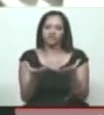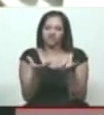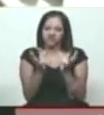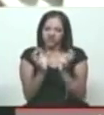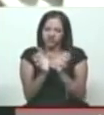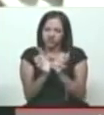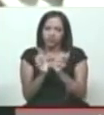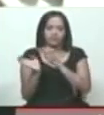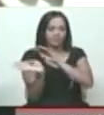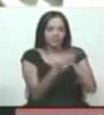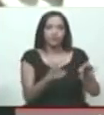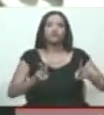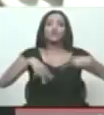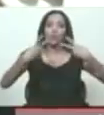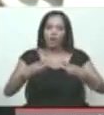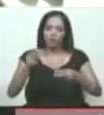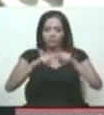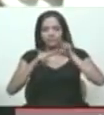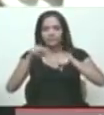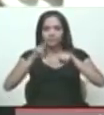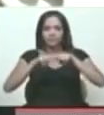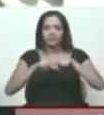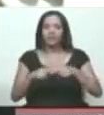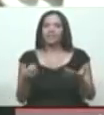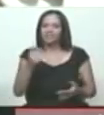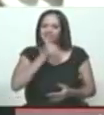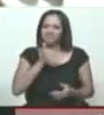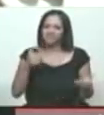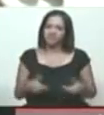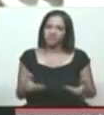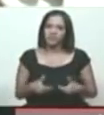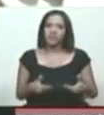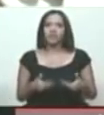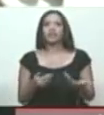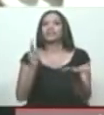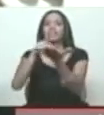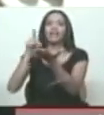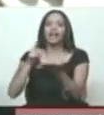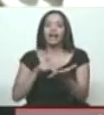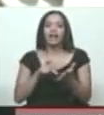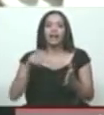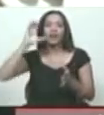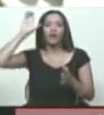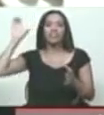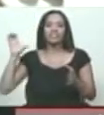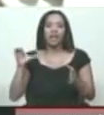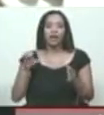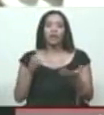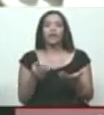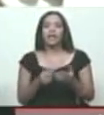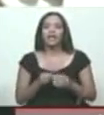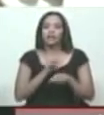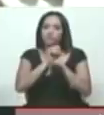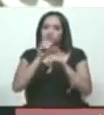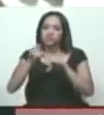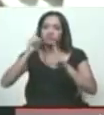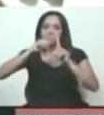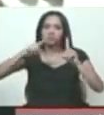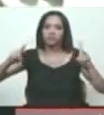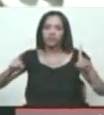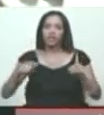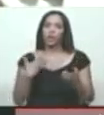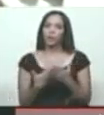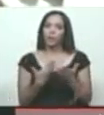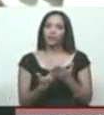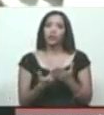tripas corazón, llegar al mayor cantidad de estados del país en la administración de carga que nos hemos propuesto. Yo pido